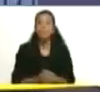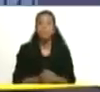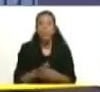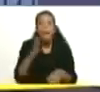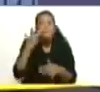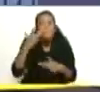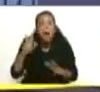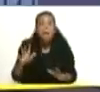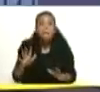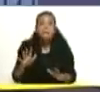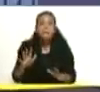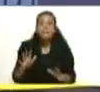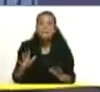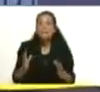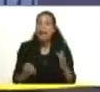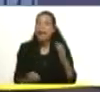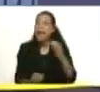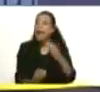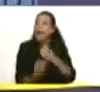pareciera estar conjugándose